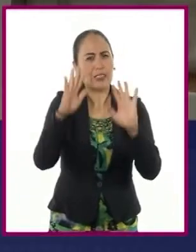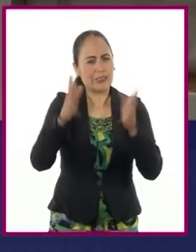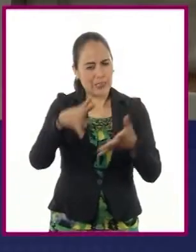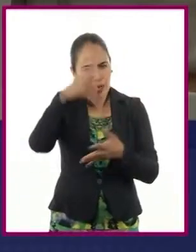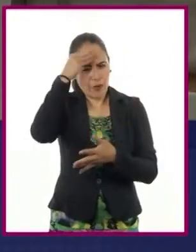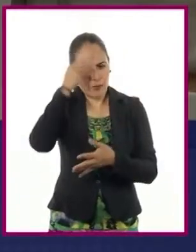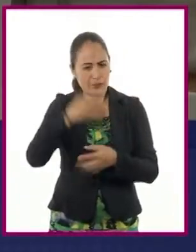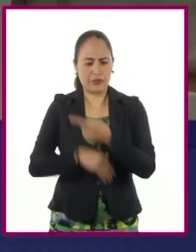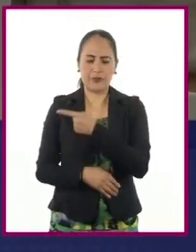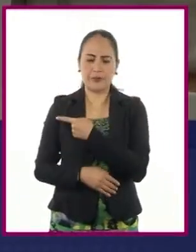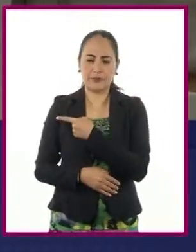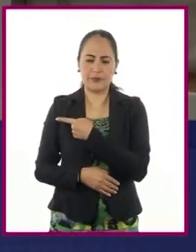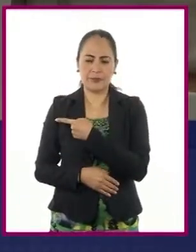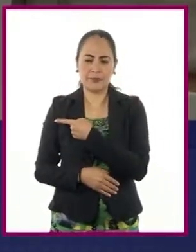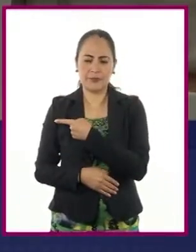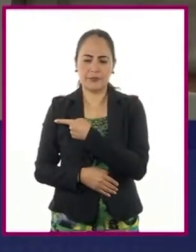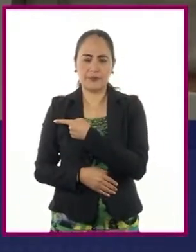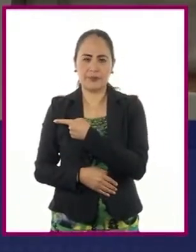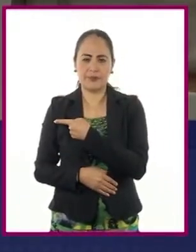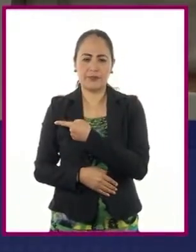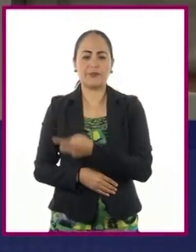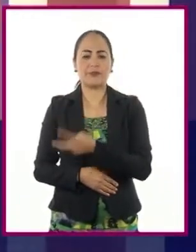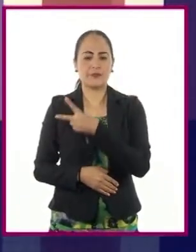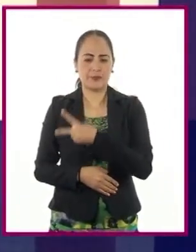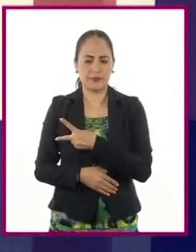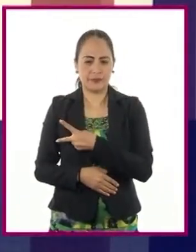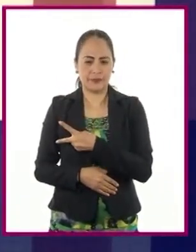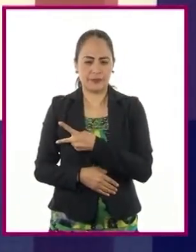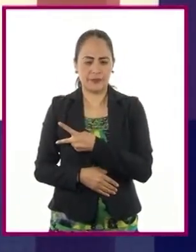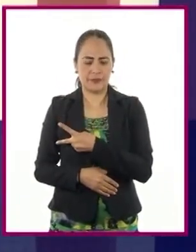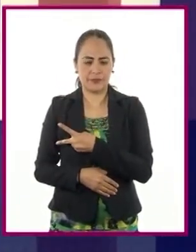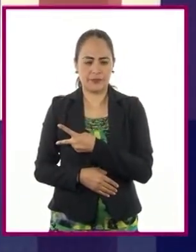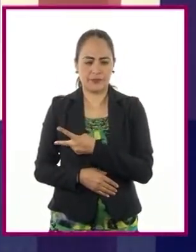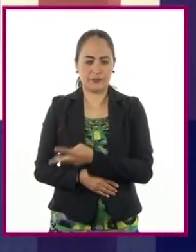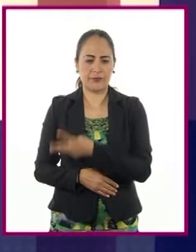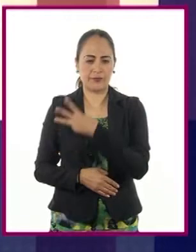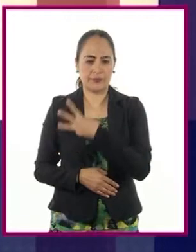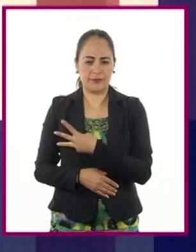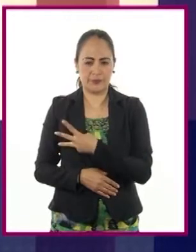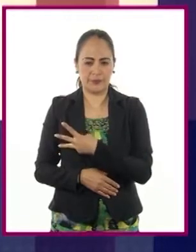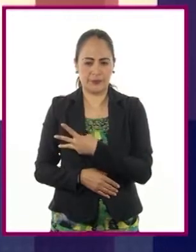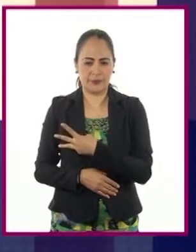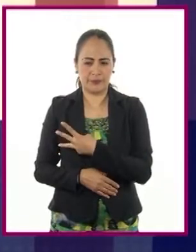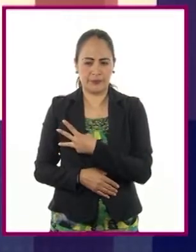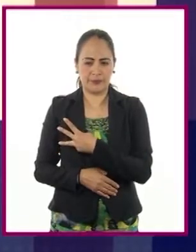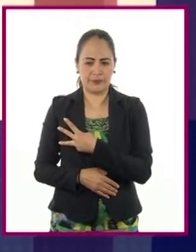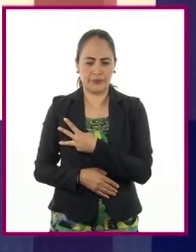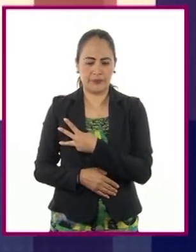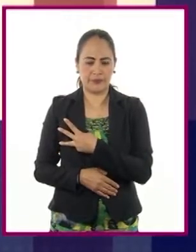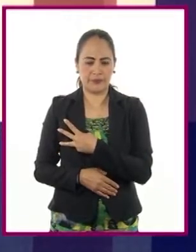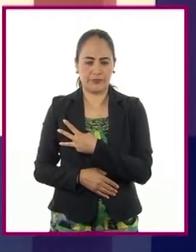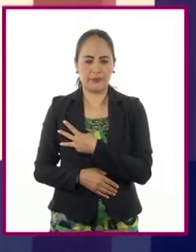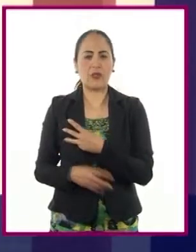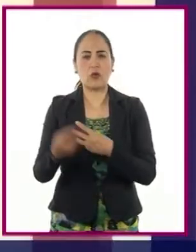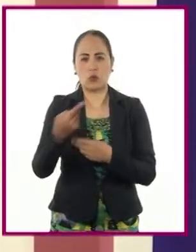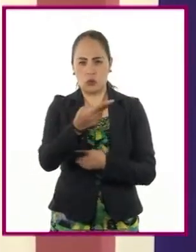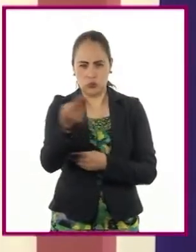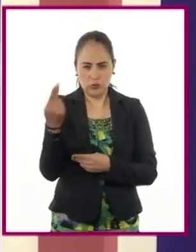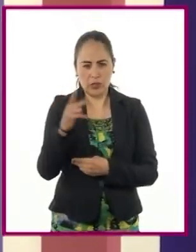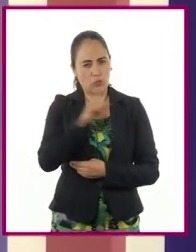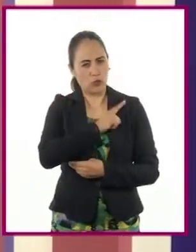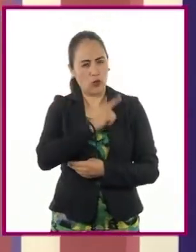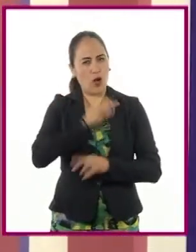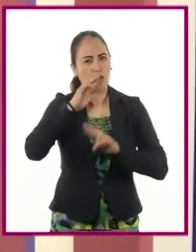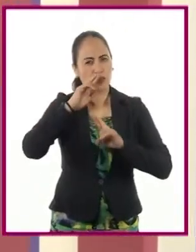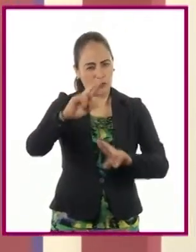una reacción química? ¿Qué es un enlace? ¿Qué tipo de enlace forma el cloruro de sodio? Respondan estas preguntas